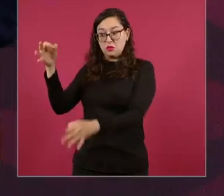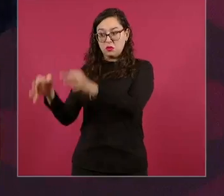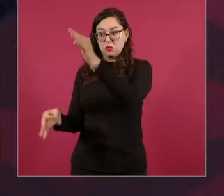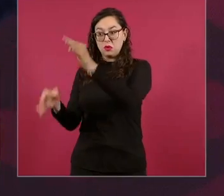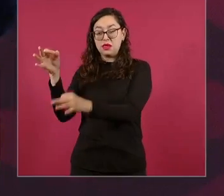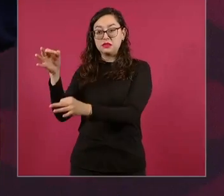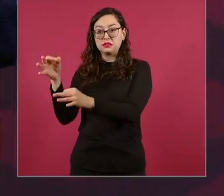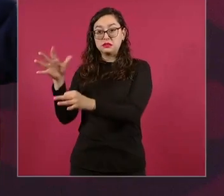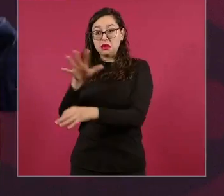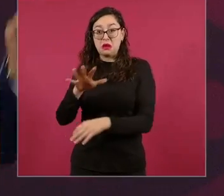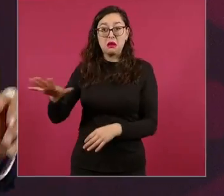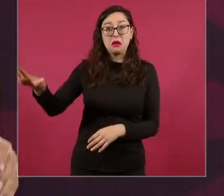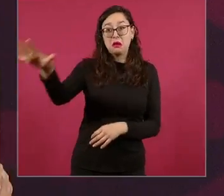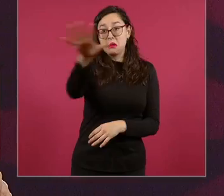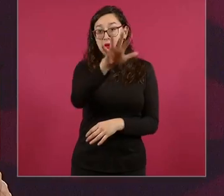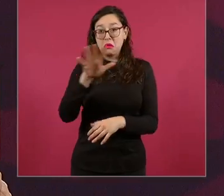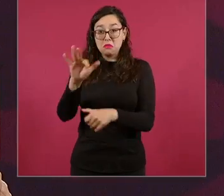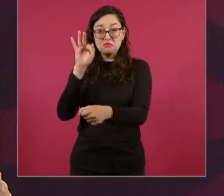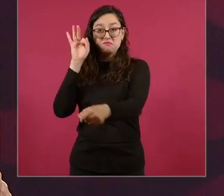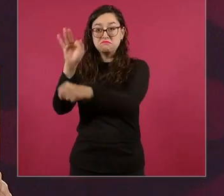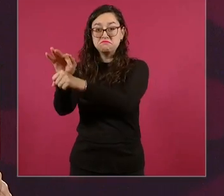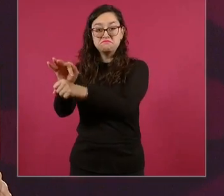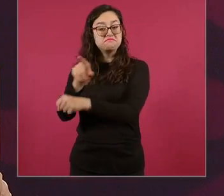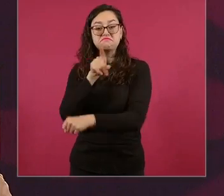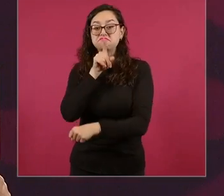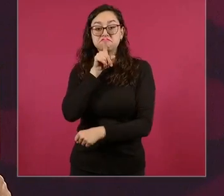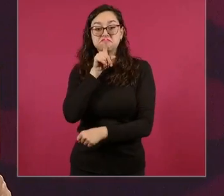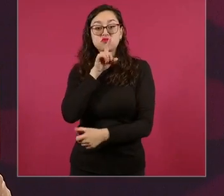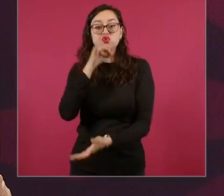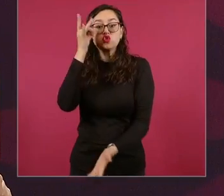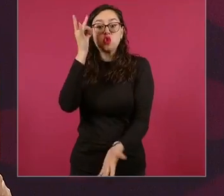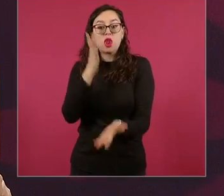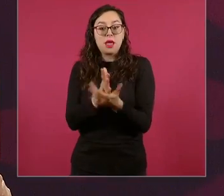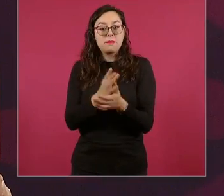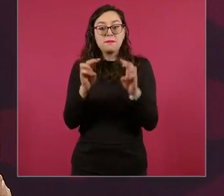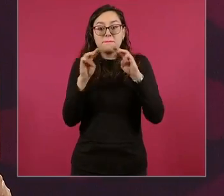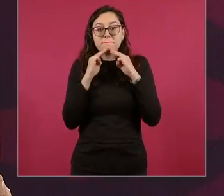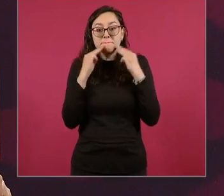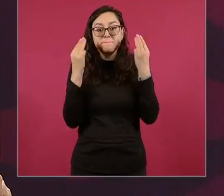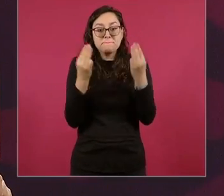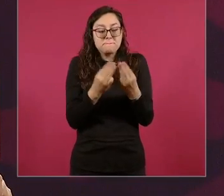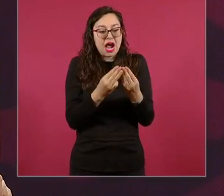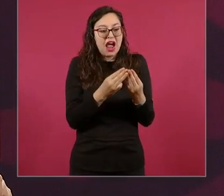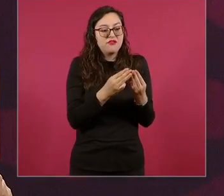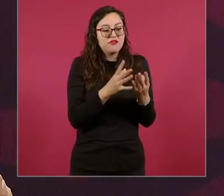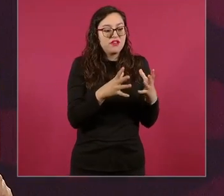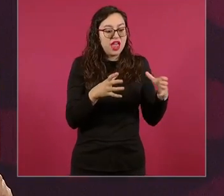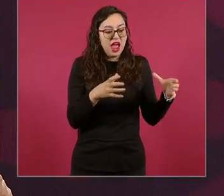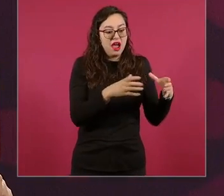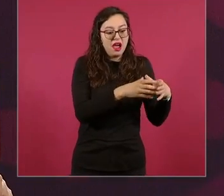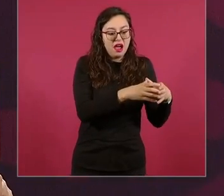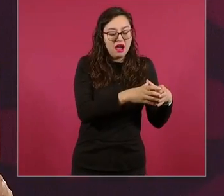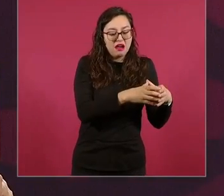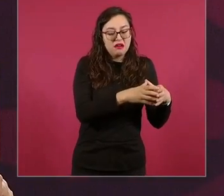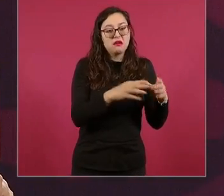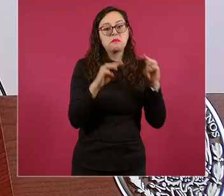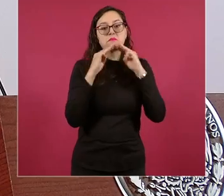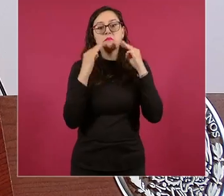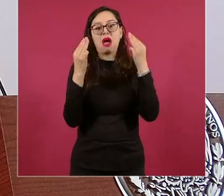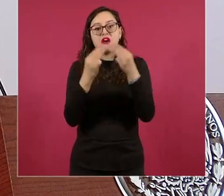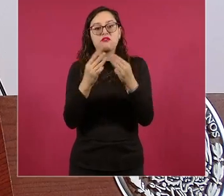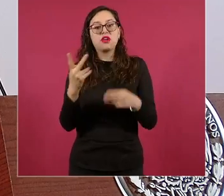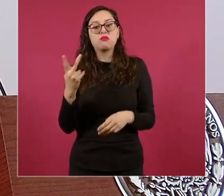económico y del poder político. Entonces, se limpia el Poder Ejecutivo, se limpia el Poder